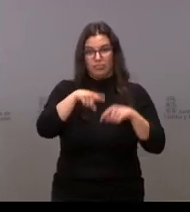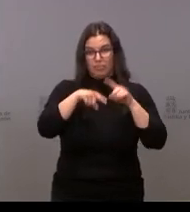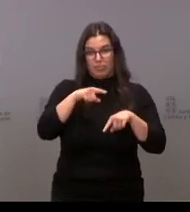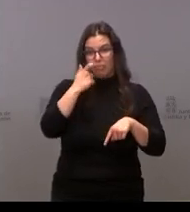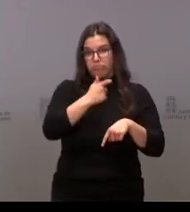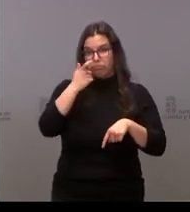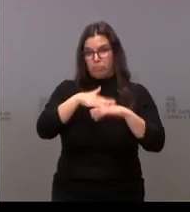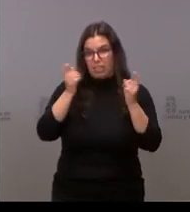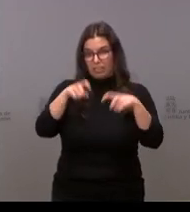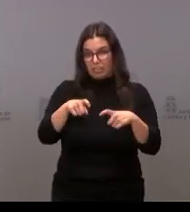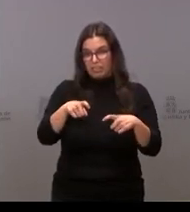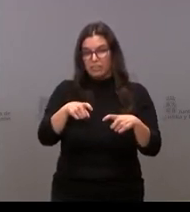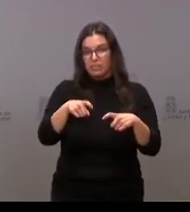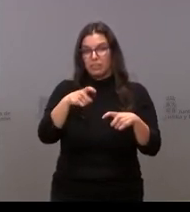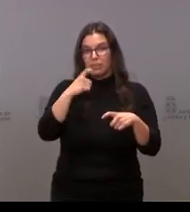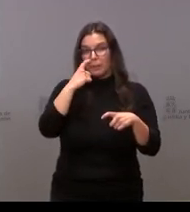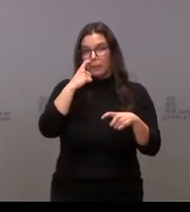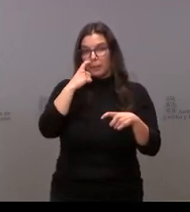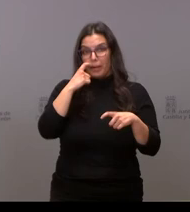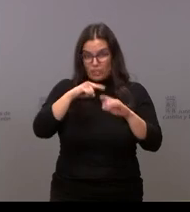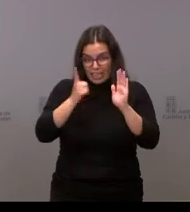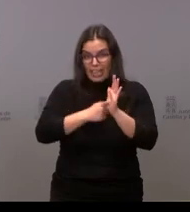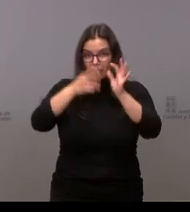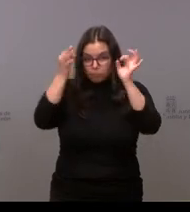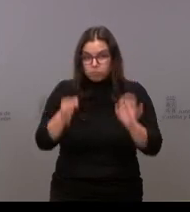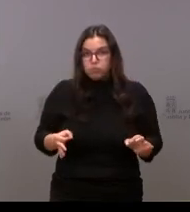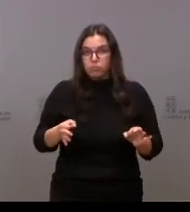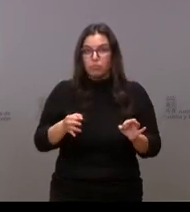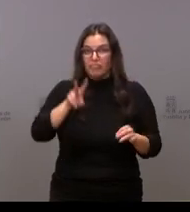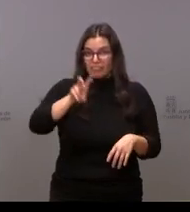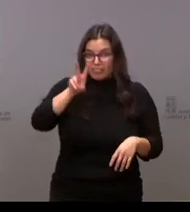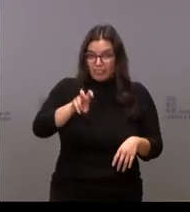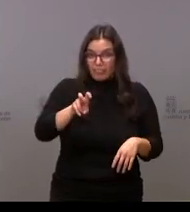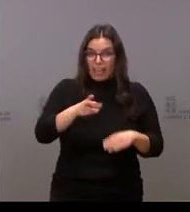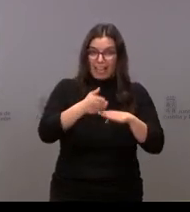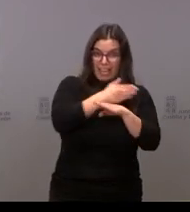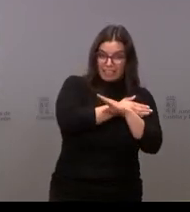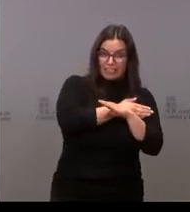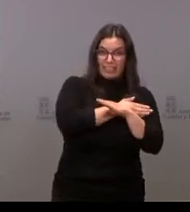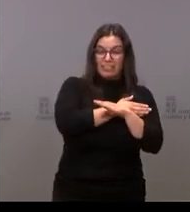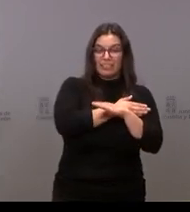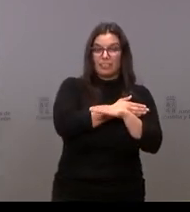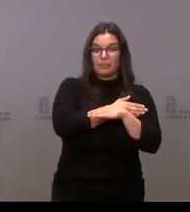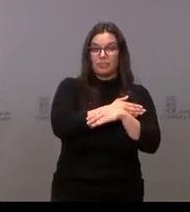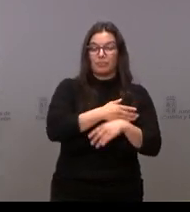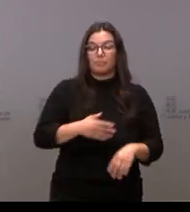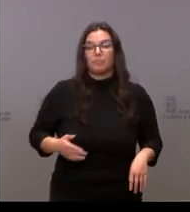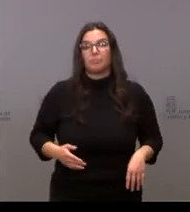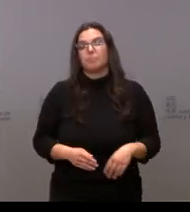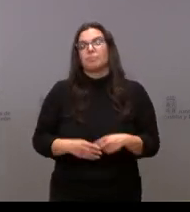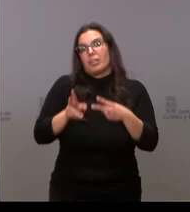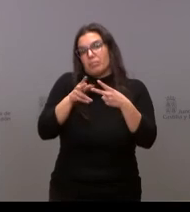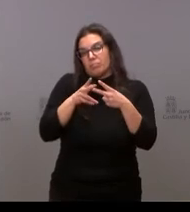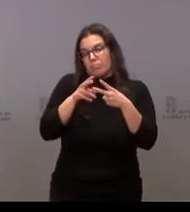documentación que iba a ser legalmente operativo desde ese mismo instante la fecha de la de la baja técnica es la duda que